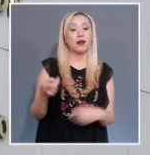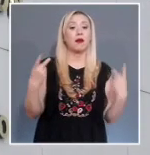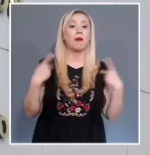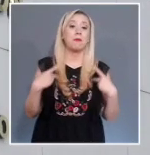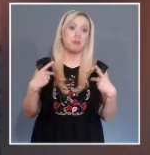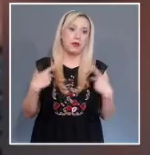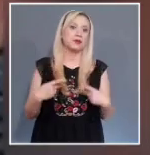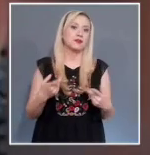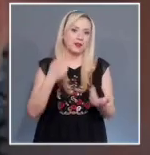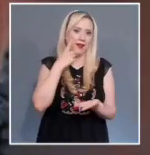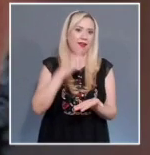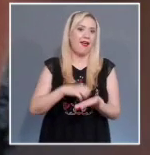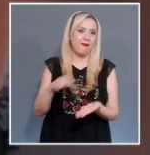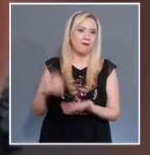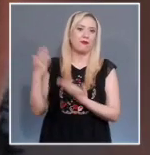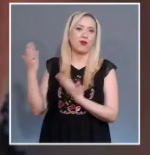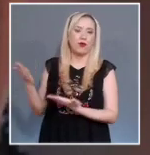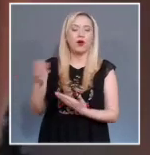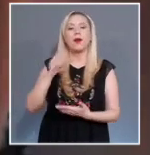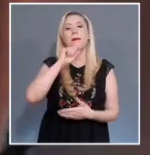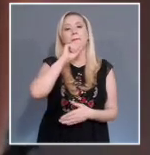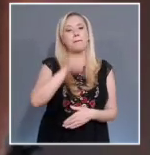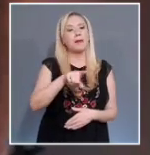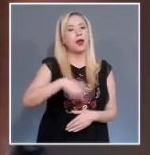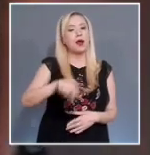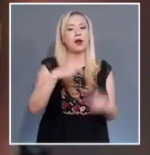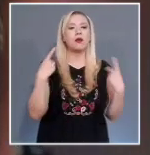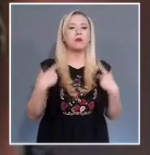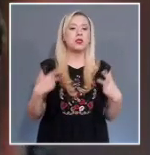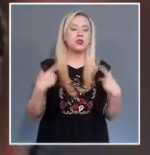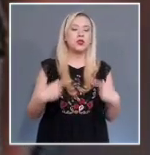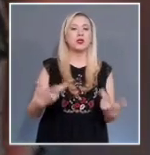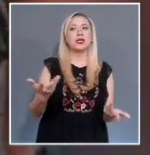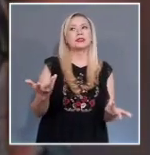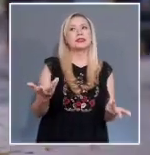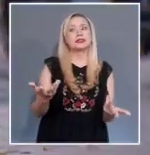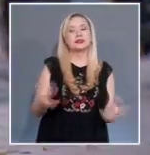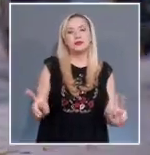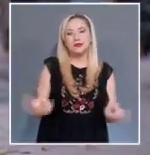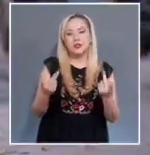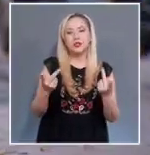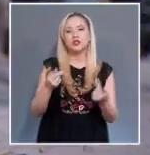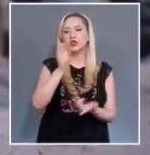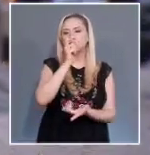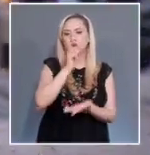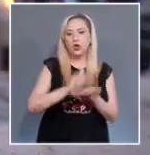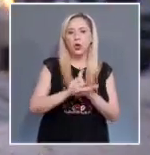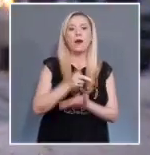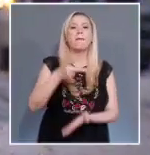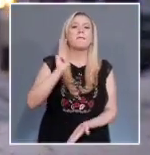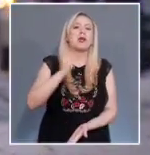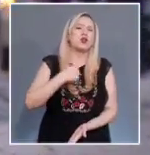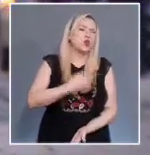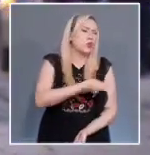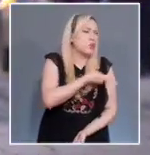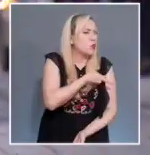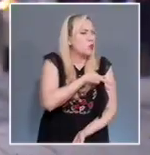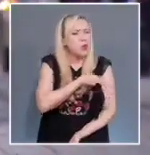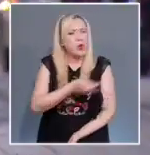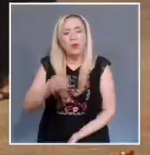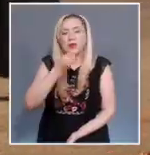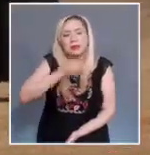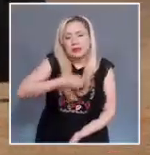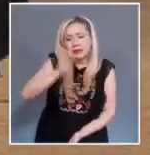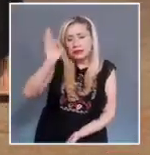por esta ley están aquellas que cometieron delitos contra la salud y que se encuentren en una situación de pobreza o de extrema